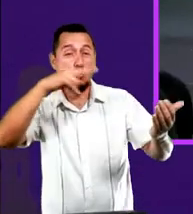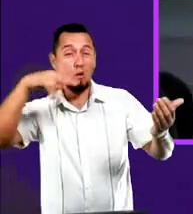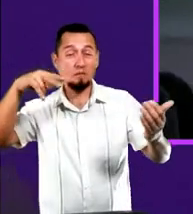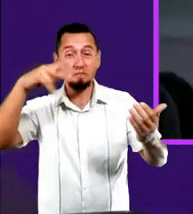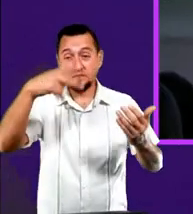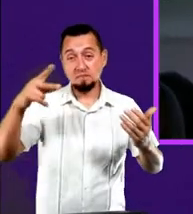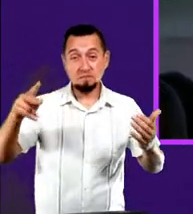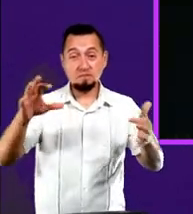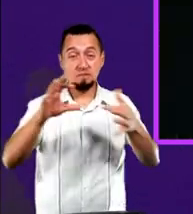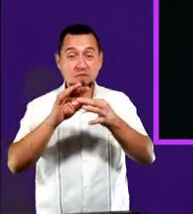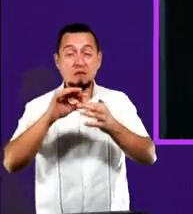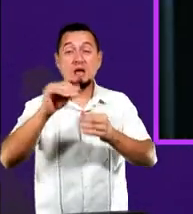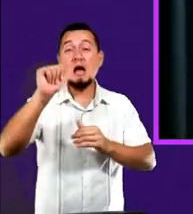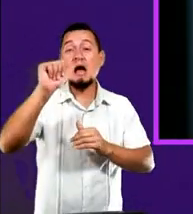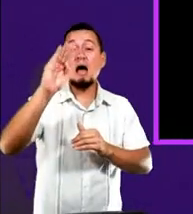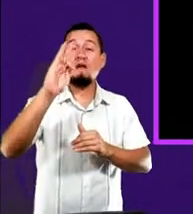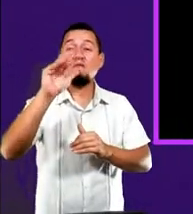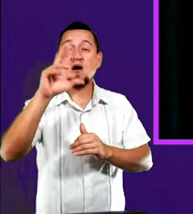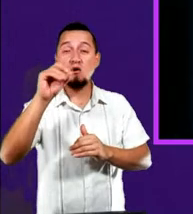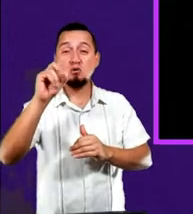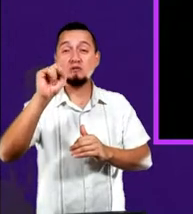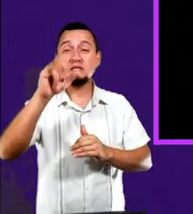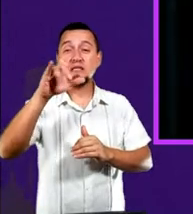también con Rufino Tamayo,